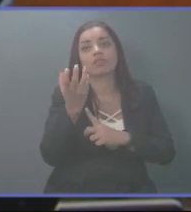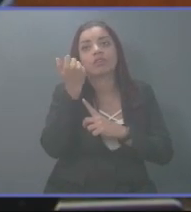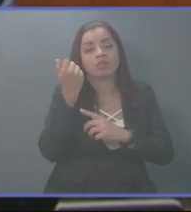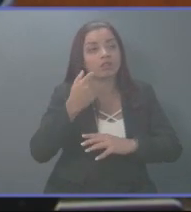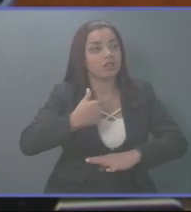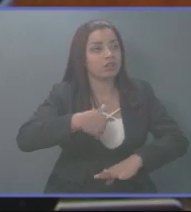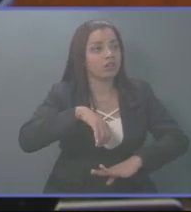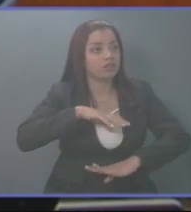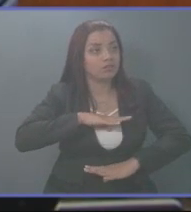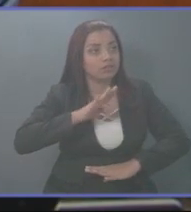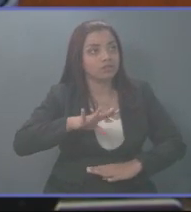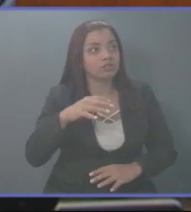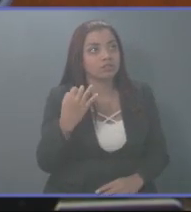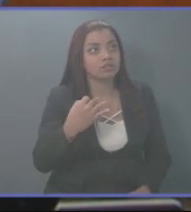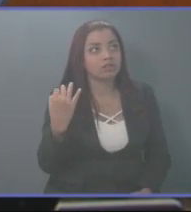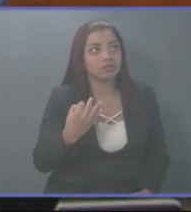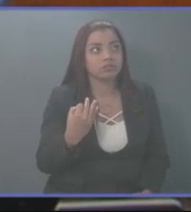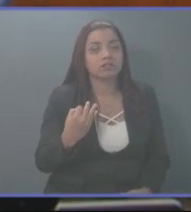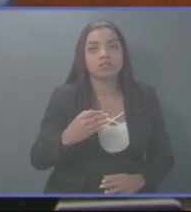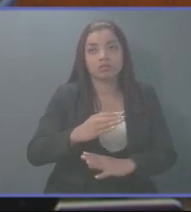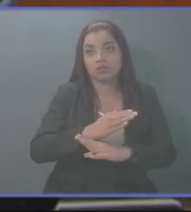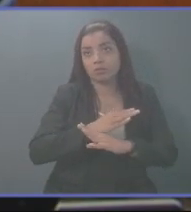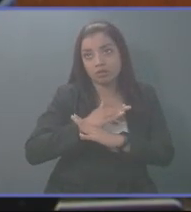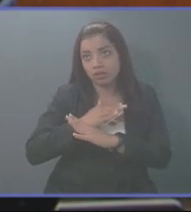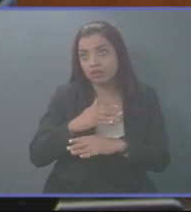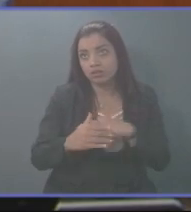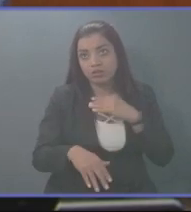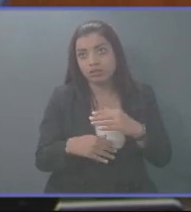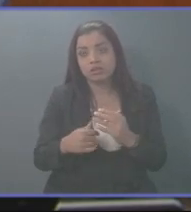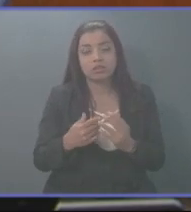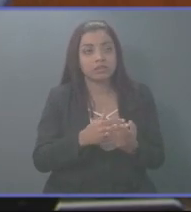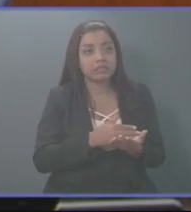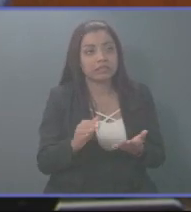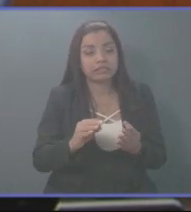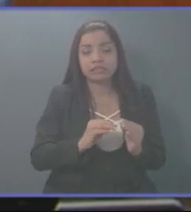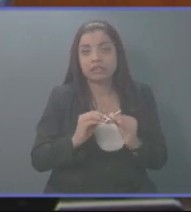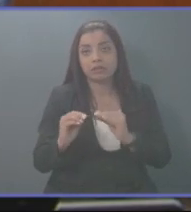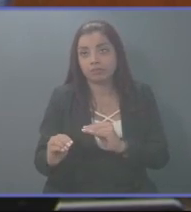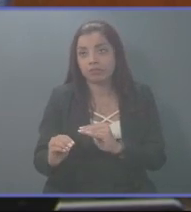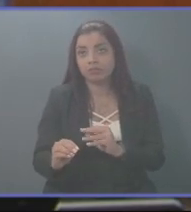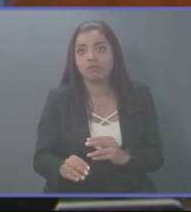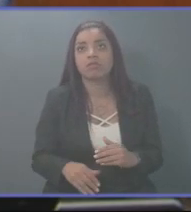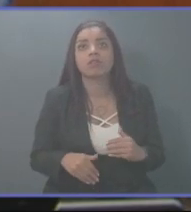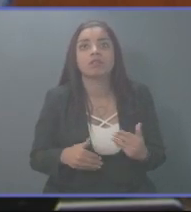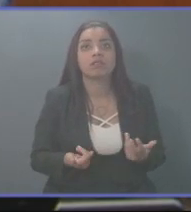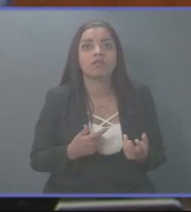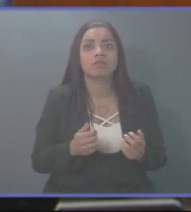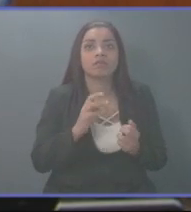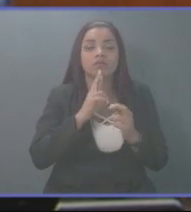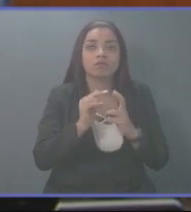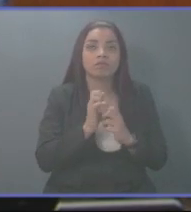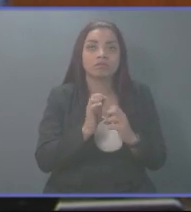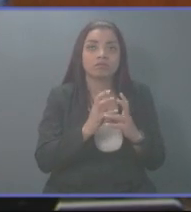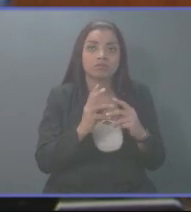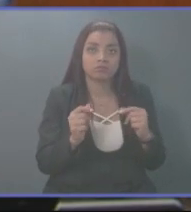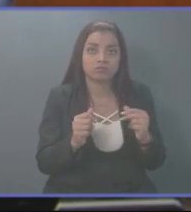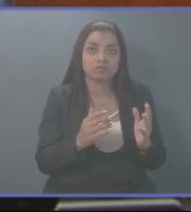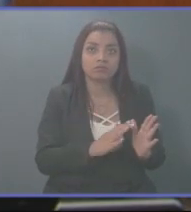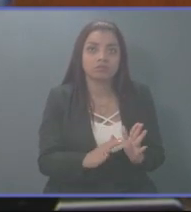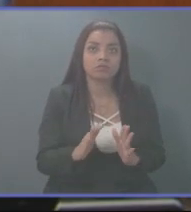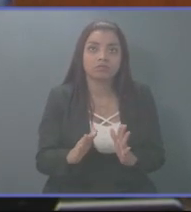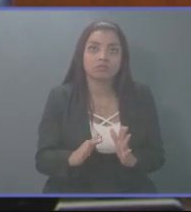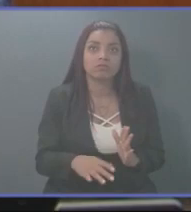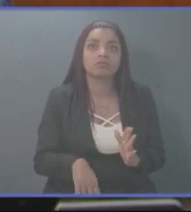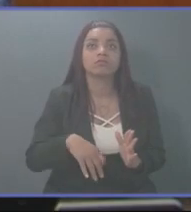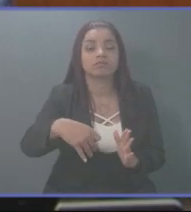sus necesidades de asistencia y protección vinculadas al desplazamiento. Para que las soluciones se consideren duraderas,